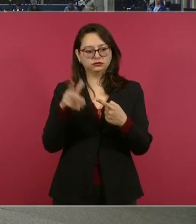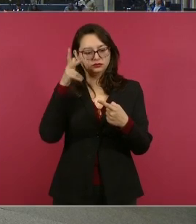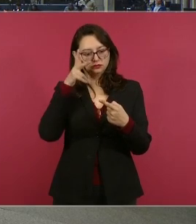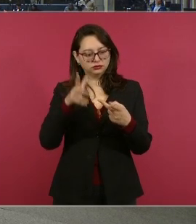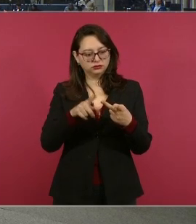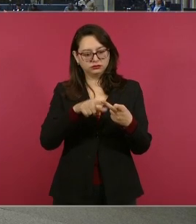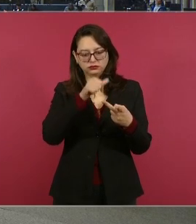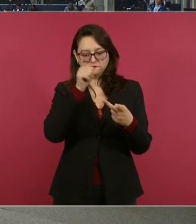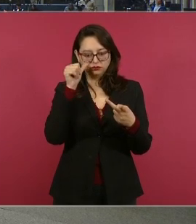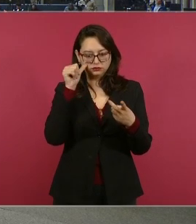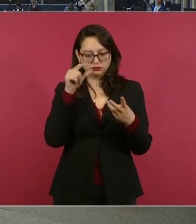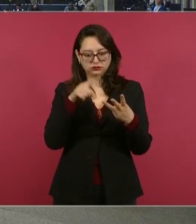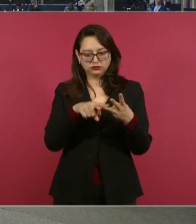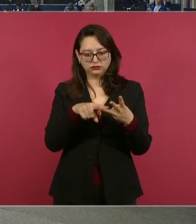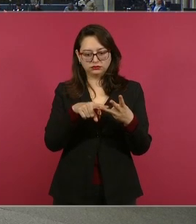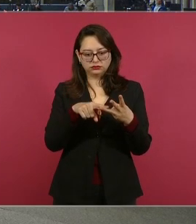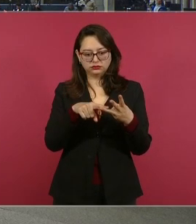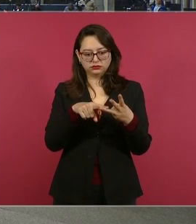Benito Juárez,